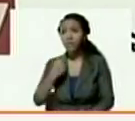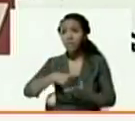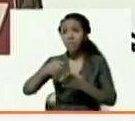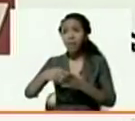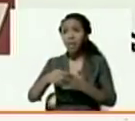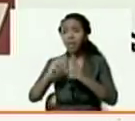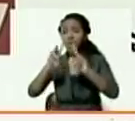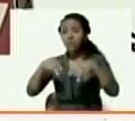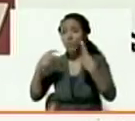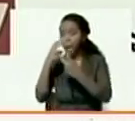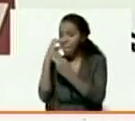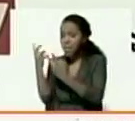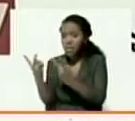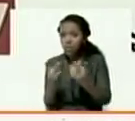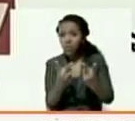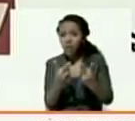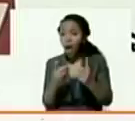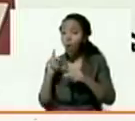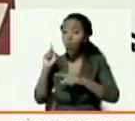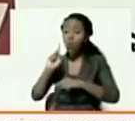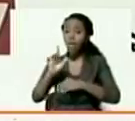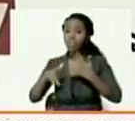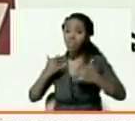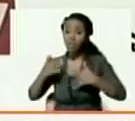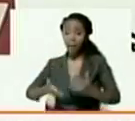nuevas invitaciones. Eso va a ser un evento extraordinario.